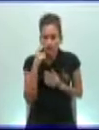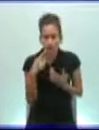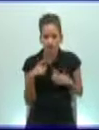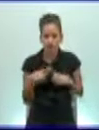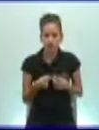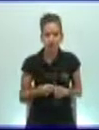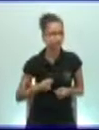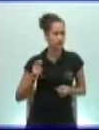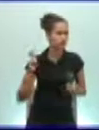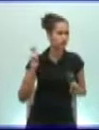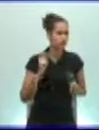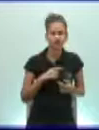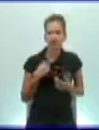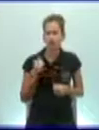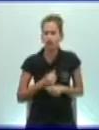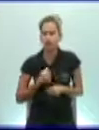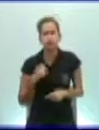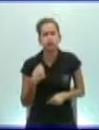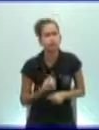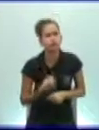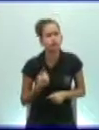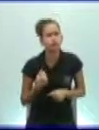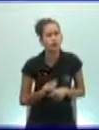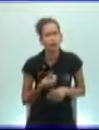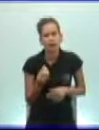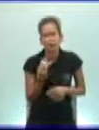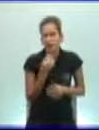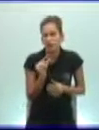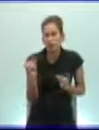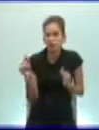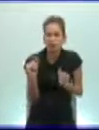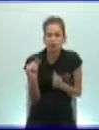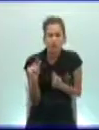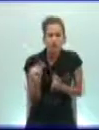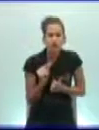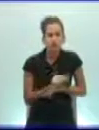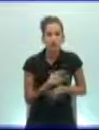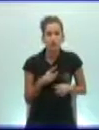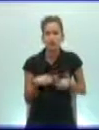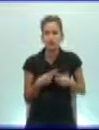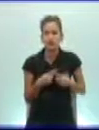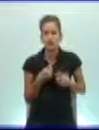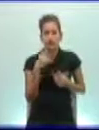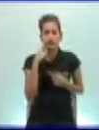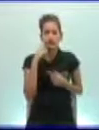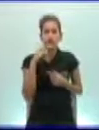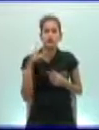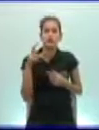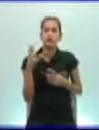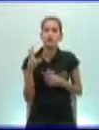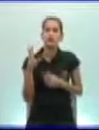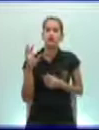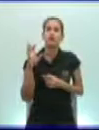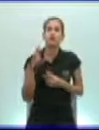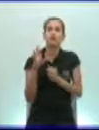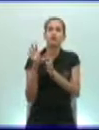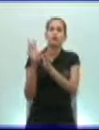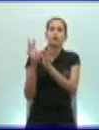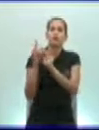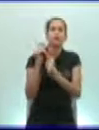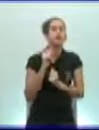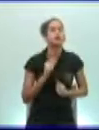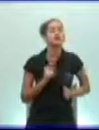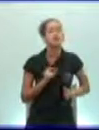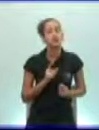porque el trabajo era agotador y la comida escasa, y también porque miraba con envidia a los pájaros del monte. No podían ser